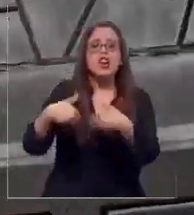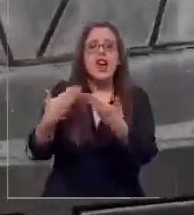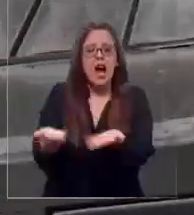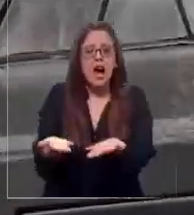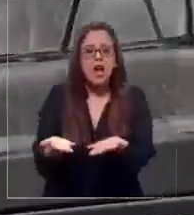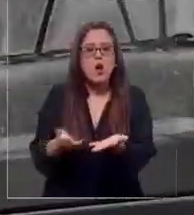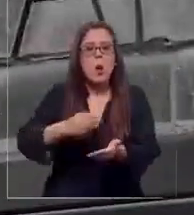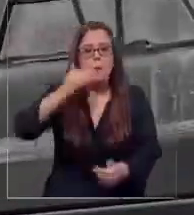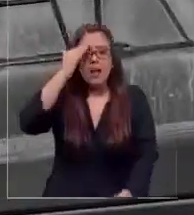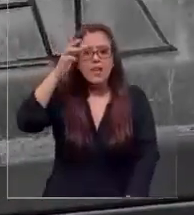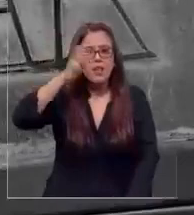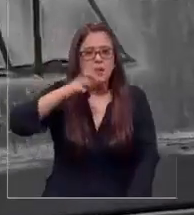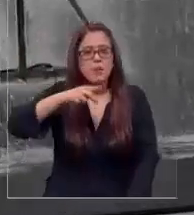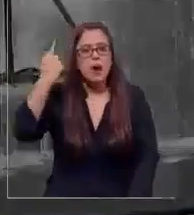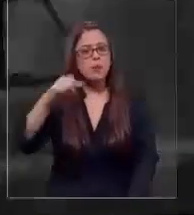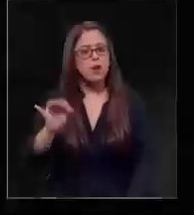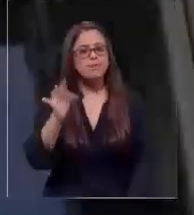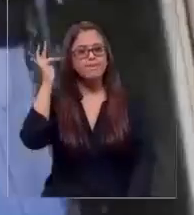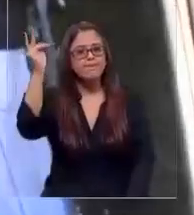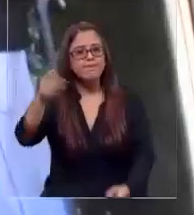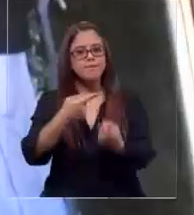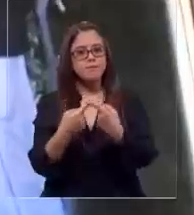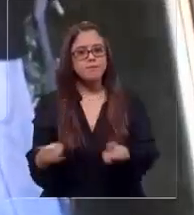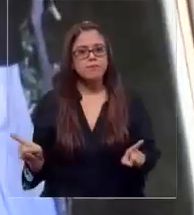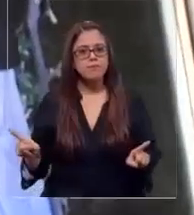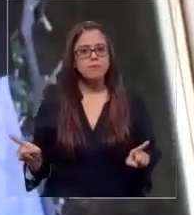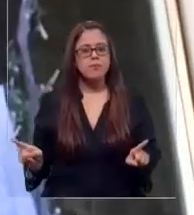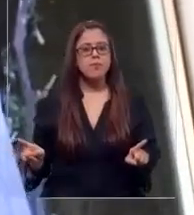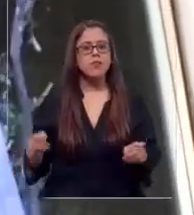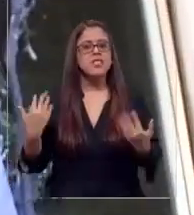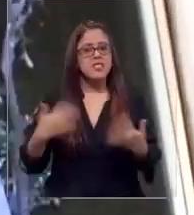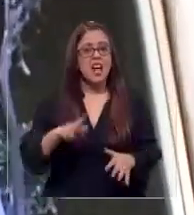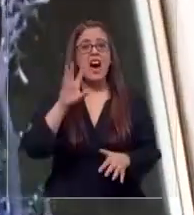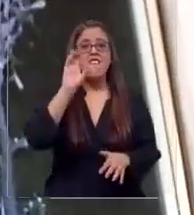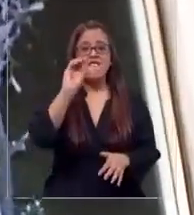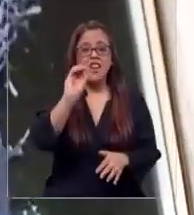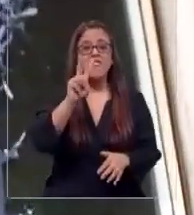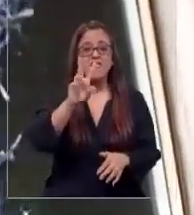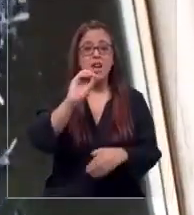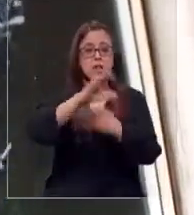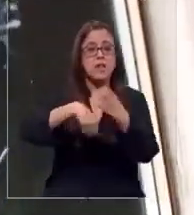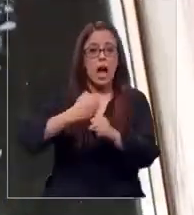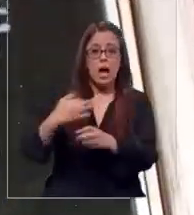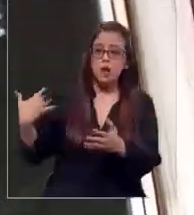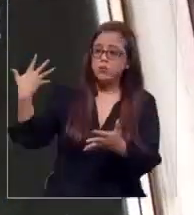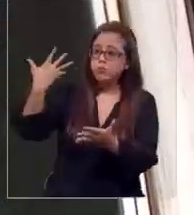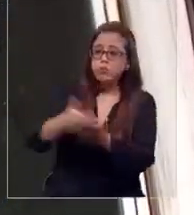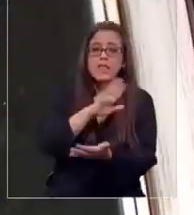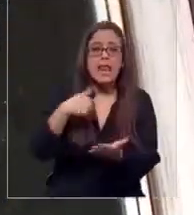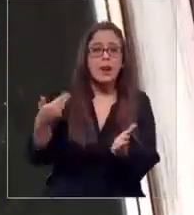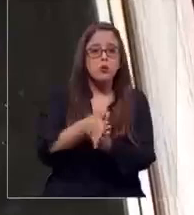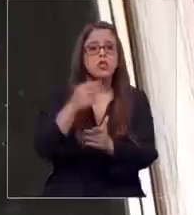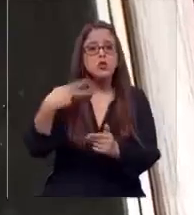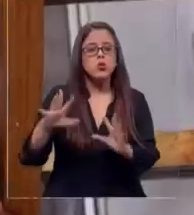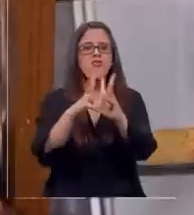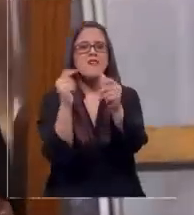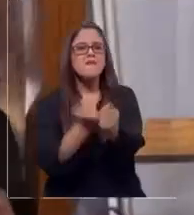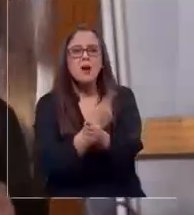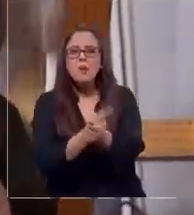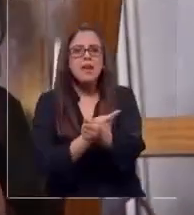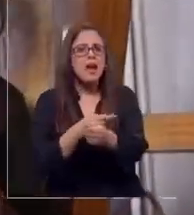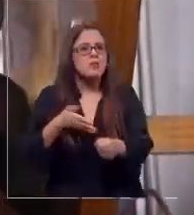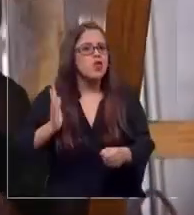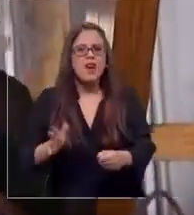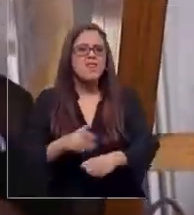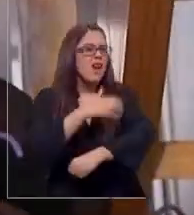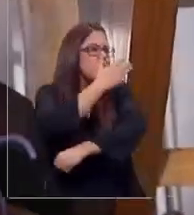Día del Padre, pero el destino quiso otra cosa. Han pasado 20 años de su muerte y su familia no encuentra